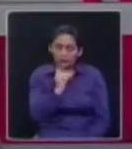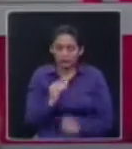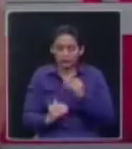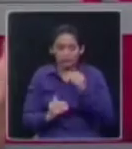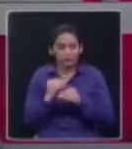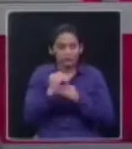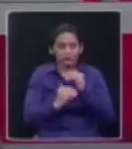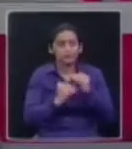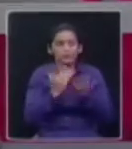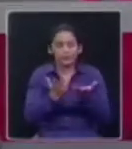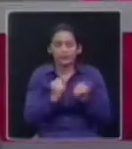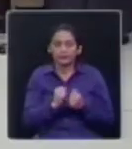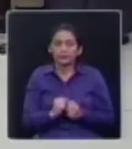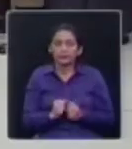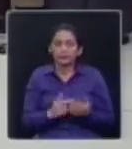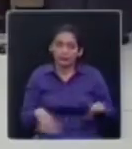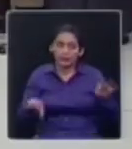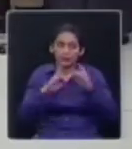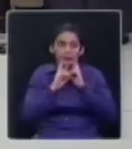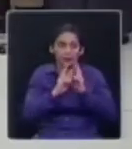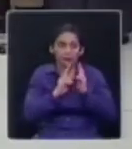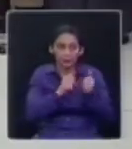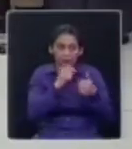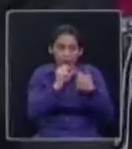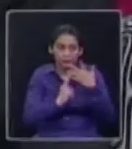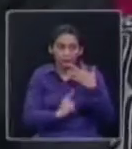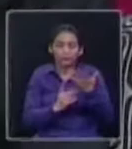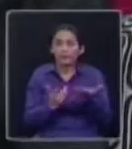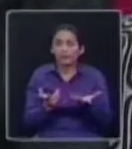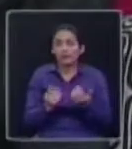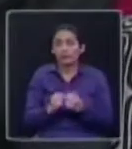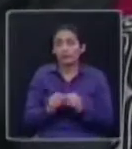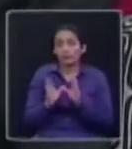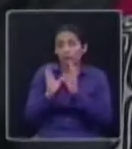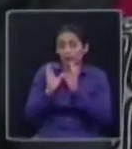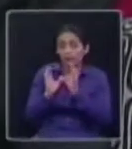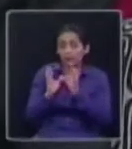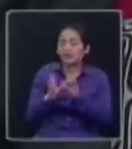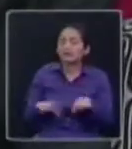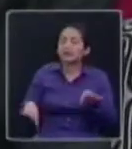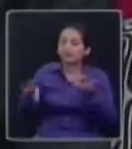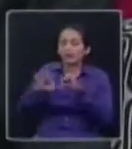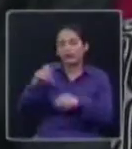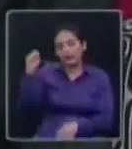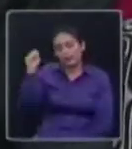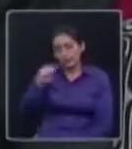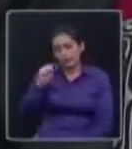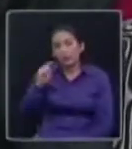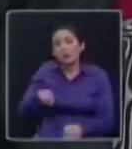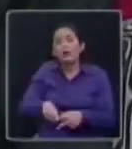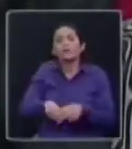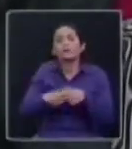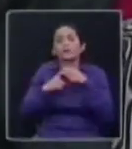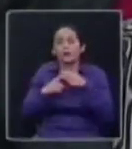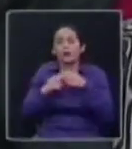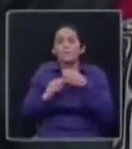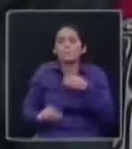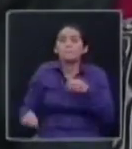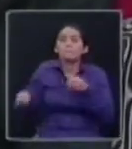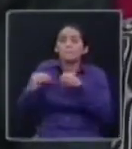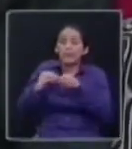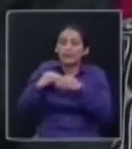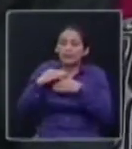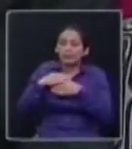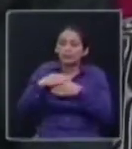importante para los resultados. Lo más importante no es solo las certificaciones, para nosotros es un punto de partida, no claro. es un punto de llegada. Porque